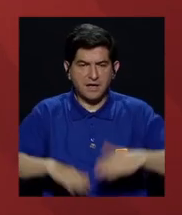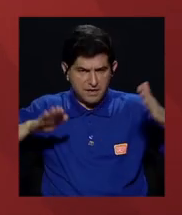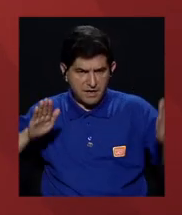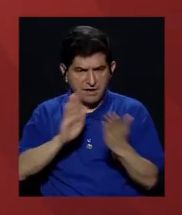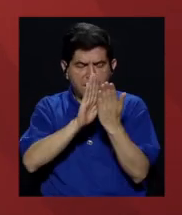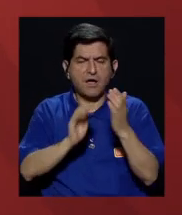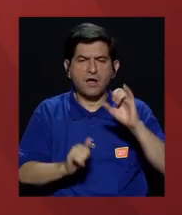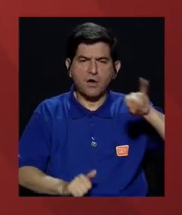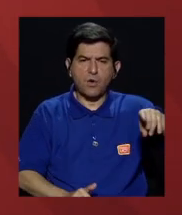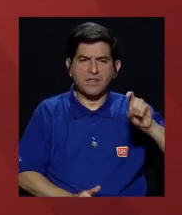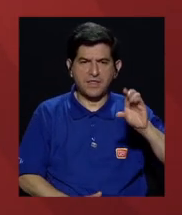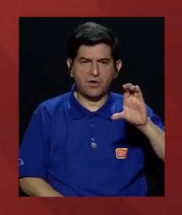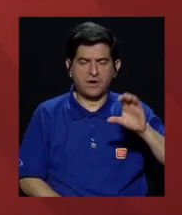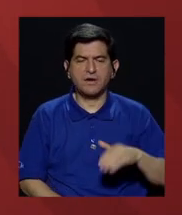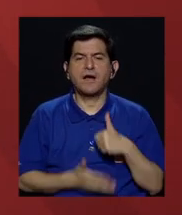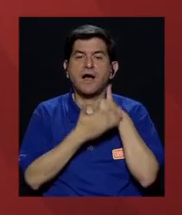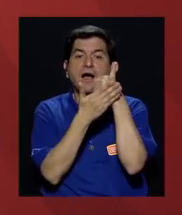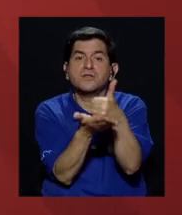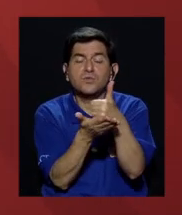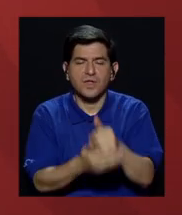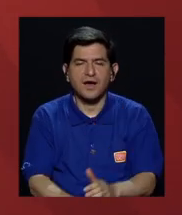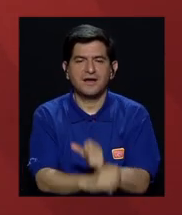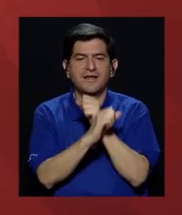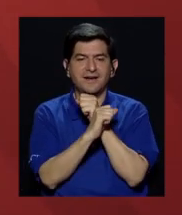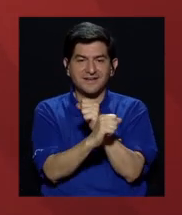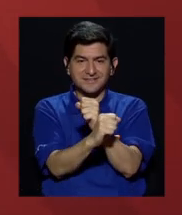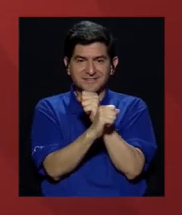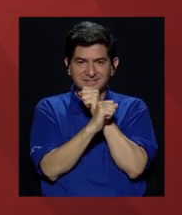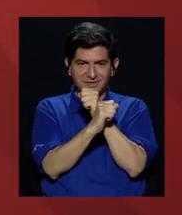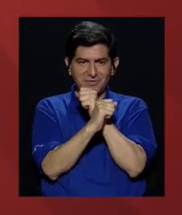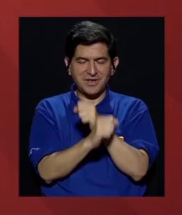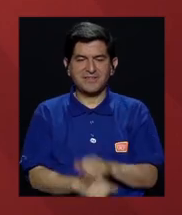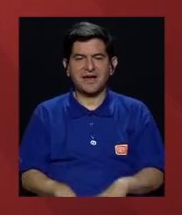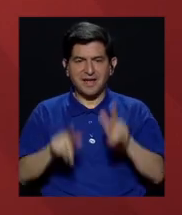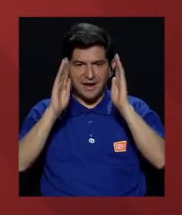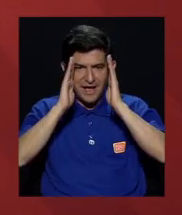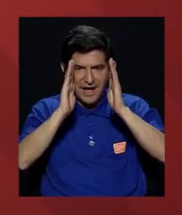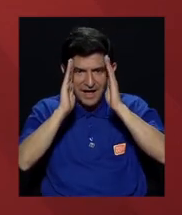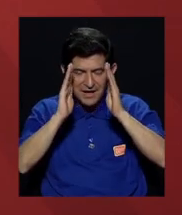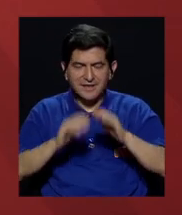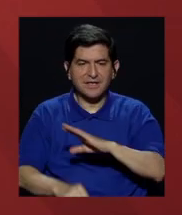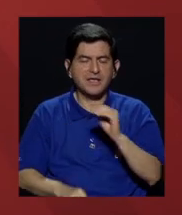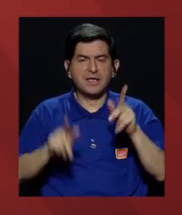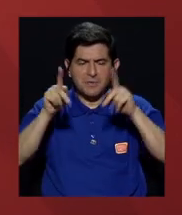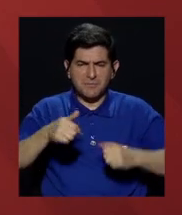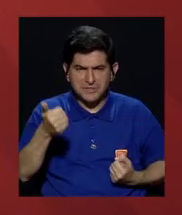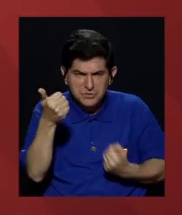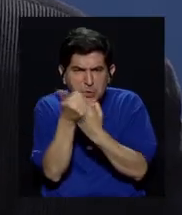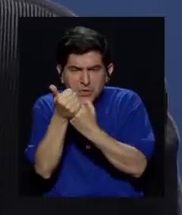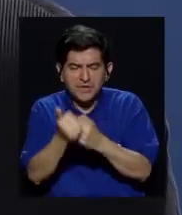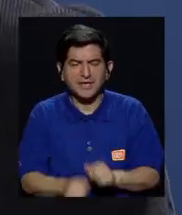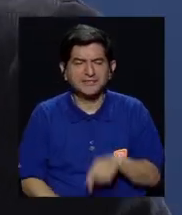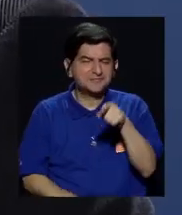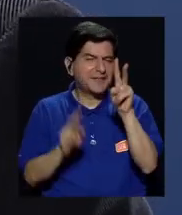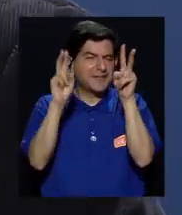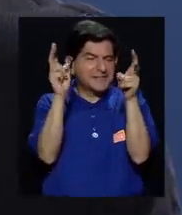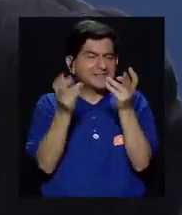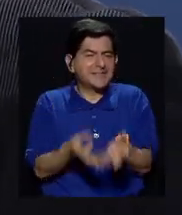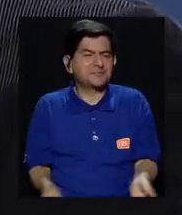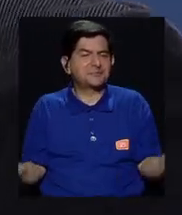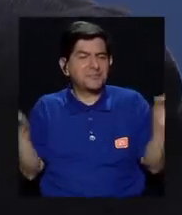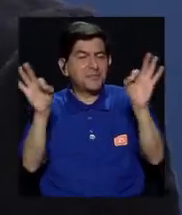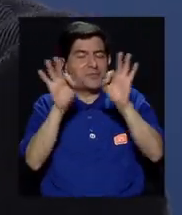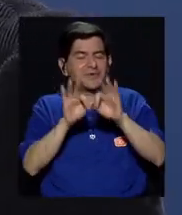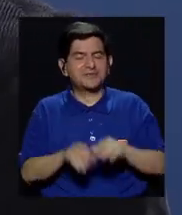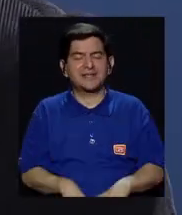confrontación de juan diego más bien le ha ayudado a garantizar seguidores y en algún momento estos fanáticos fíjate que en ese tema es